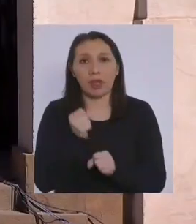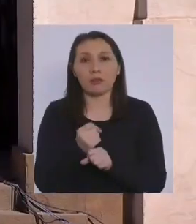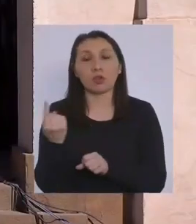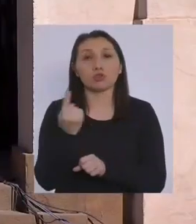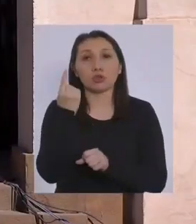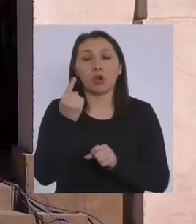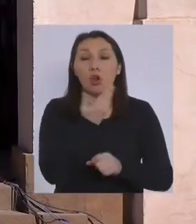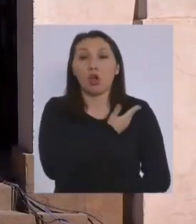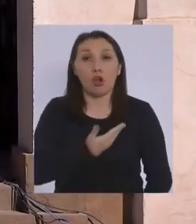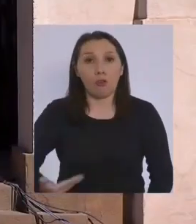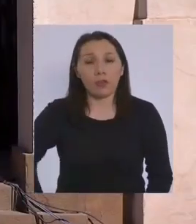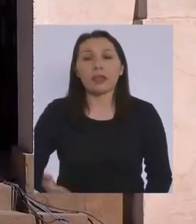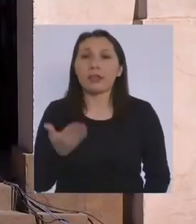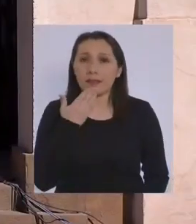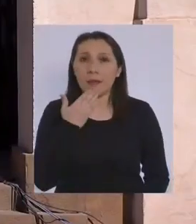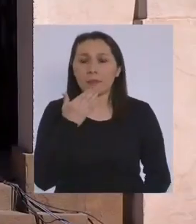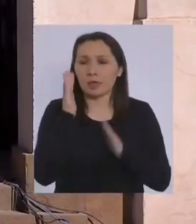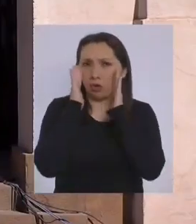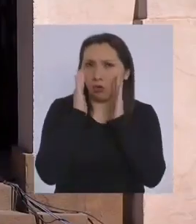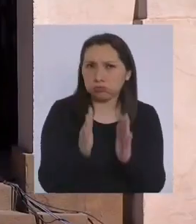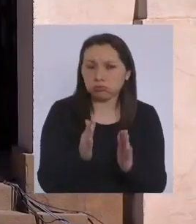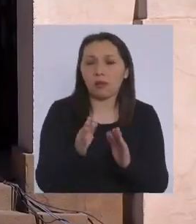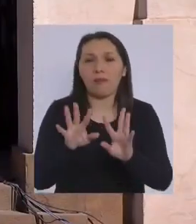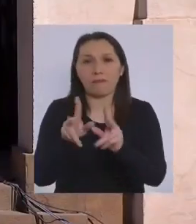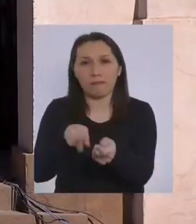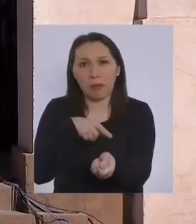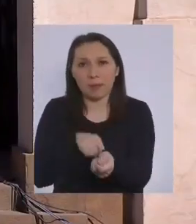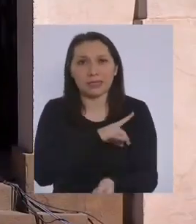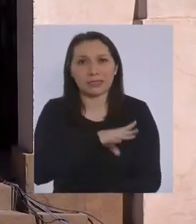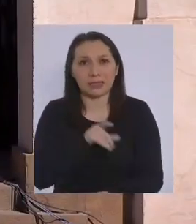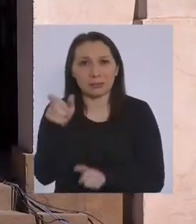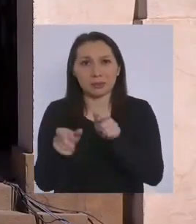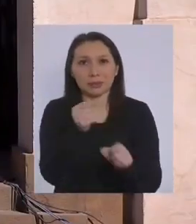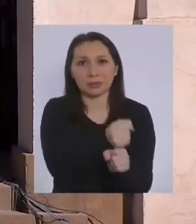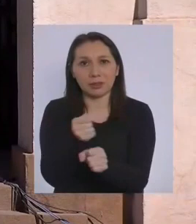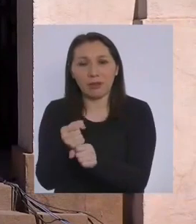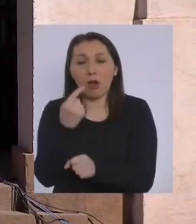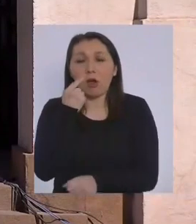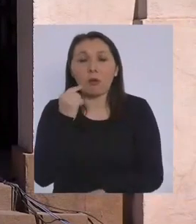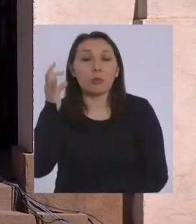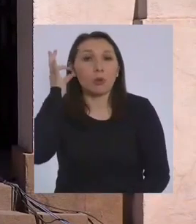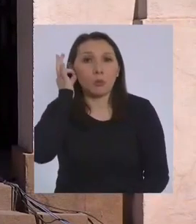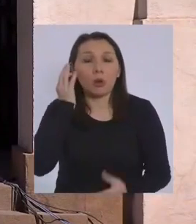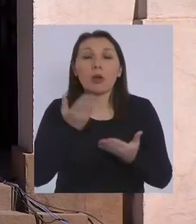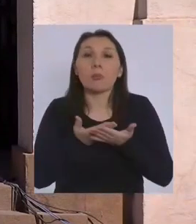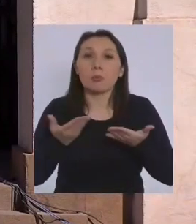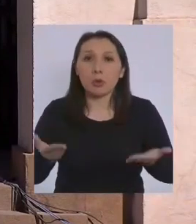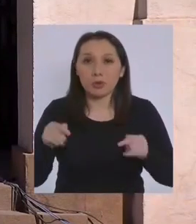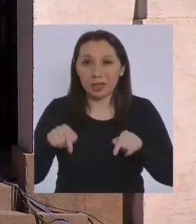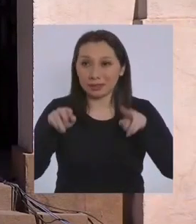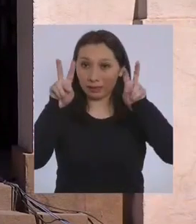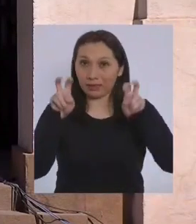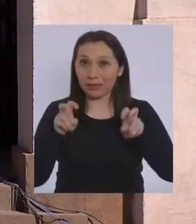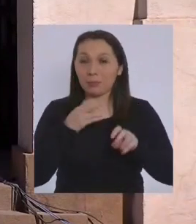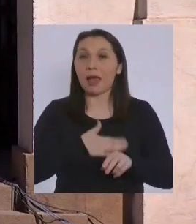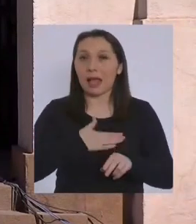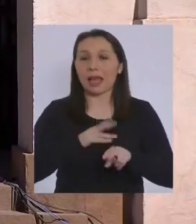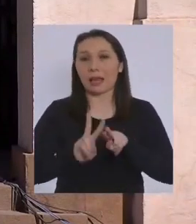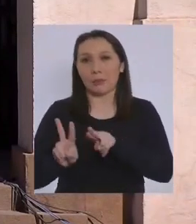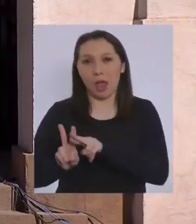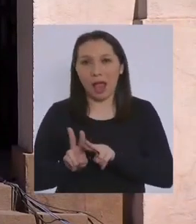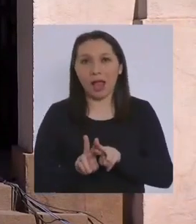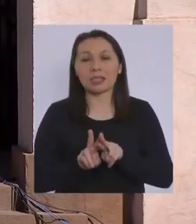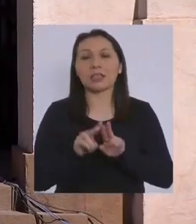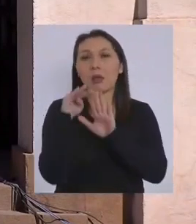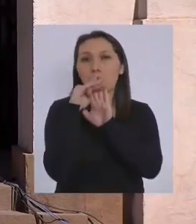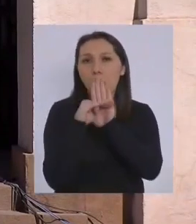Bueno, volvemos a ir al Palacio de la Moneda con Davor Joranovich y declaraciones del ministro de Hacienda. Las escuchamos. Y por eso que en esta materia quisimos hacer